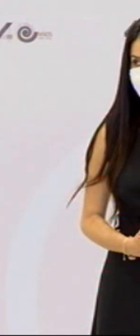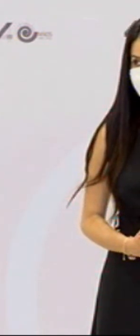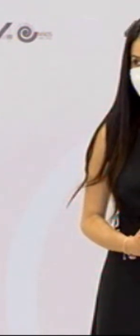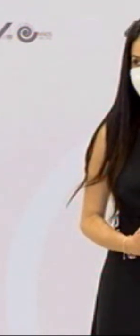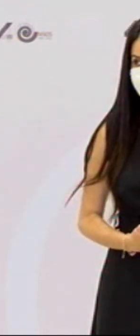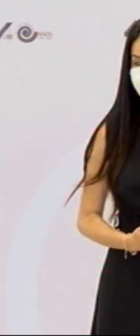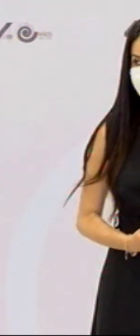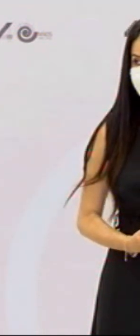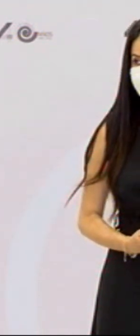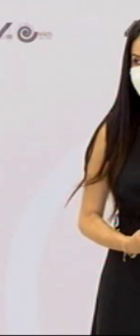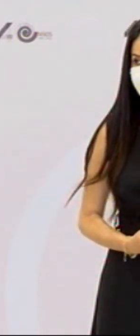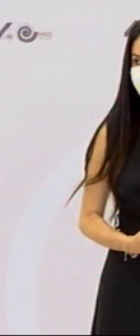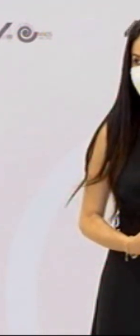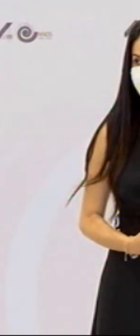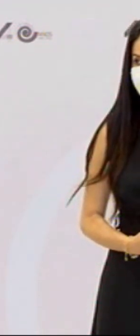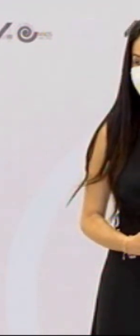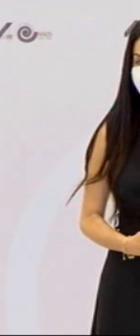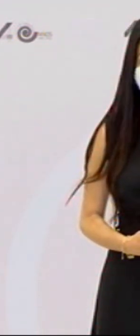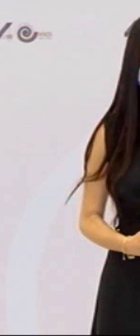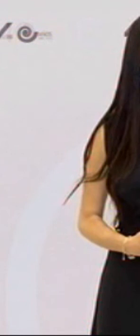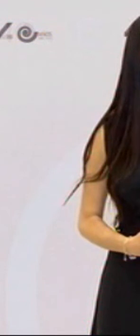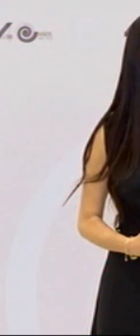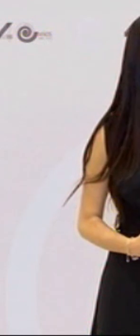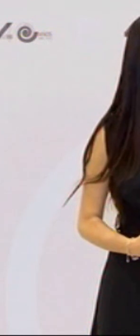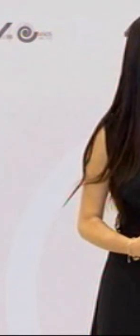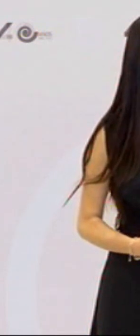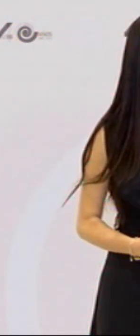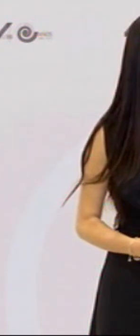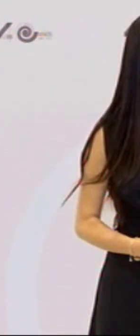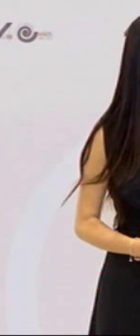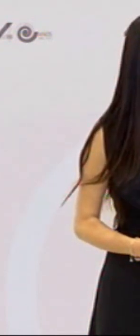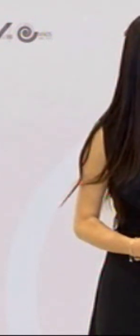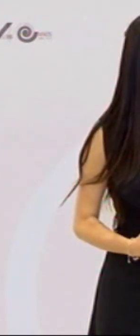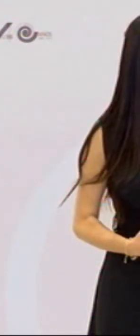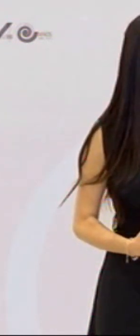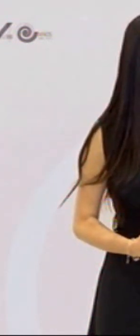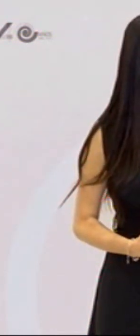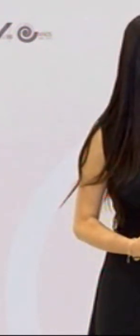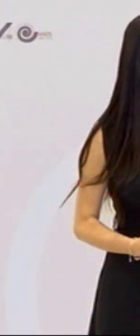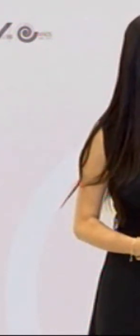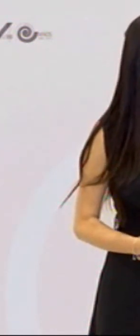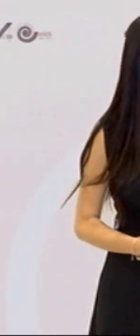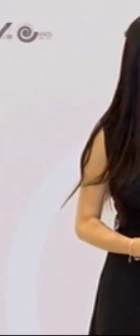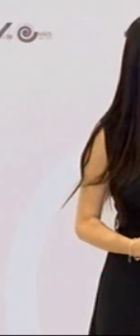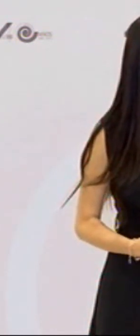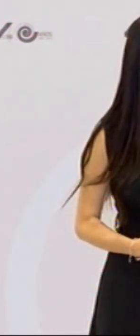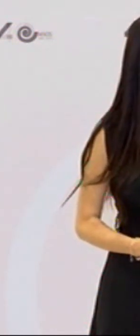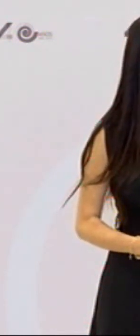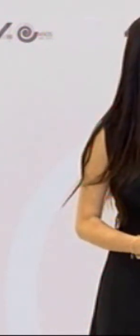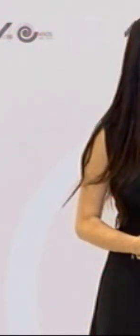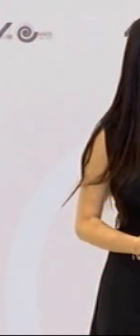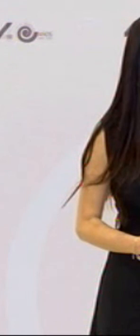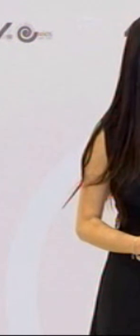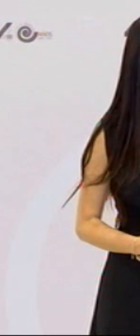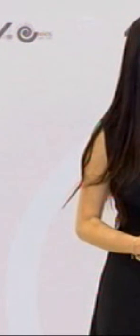una actividad muy importante, pero tenemos que diversificar, como decía antes, nuestra economía y, lógicamente, centrar la